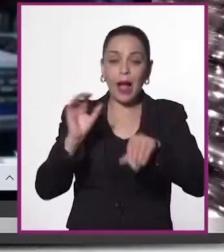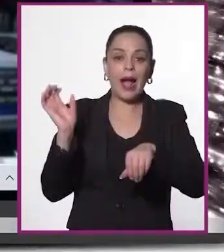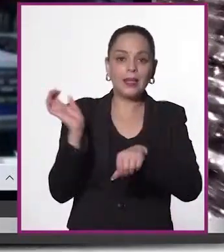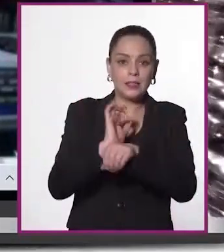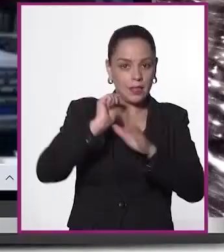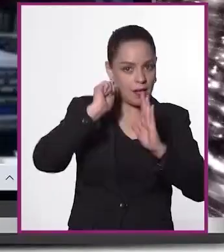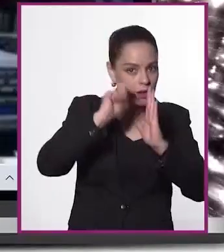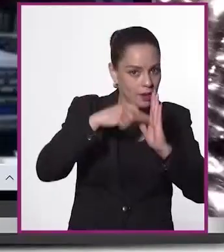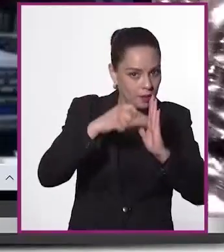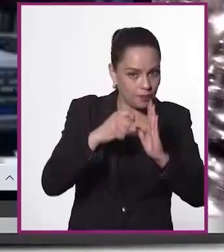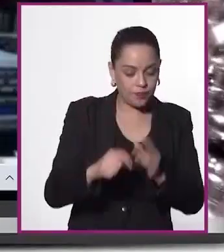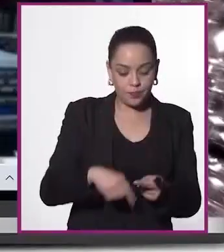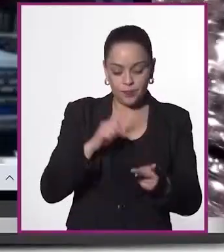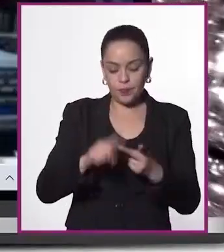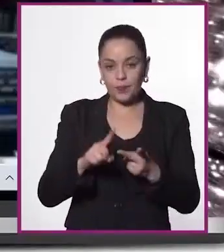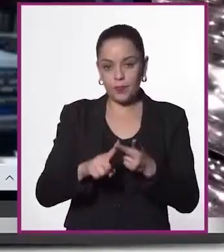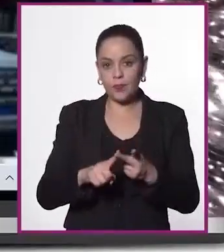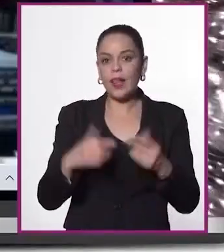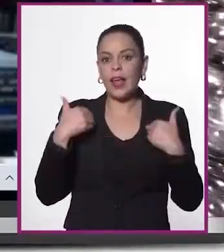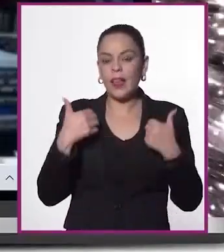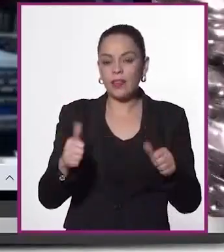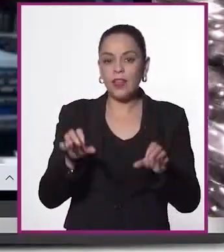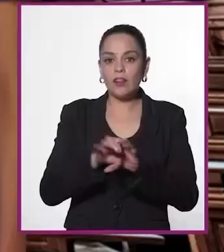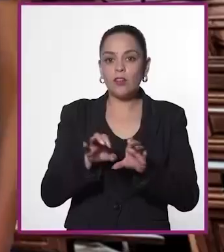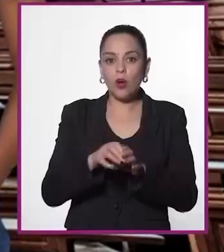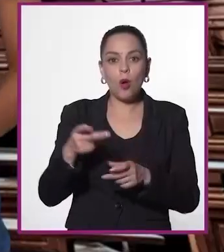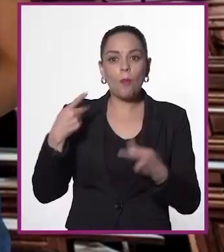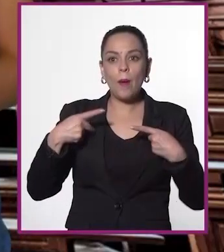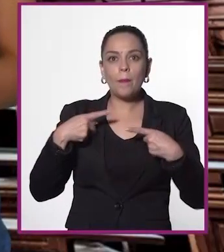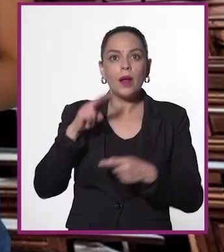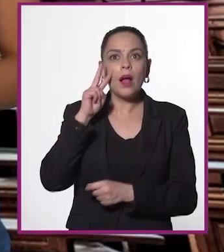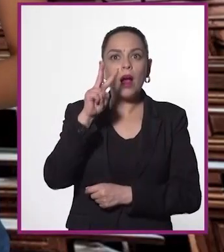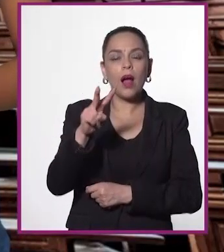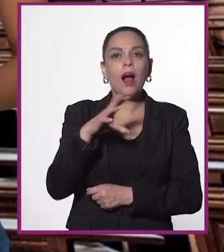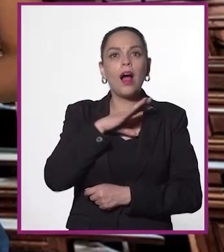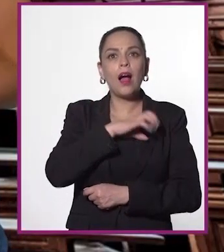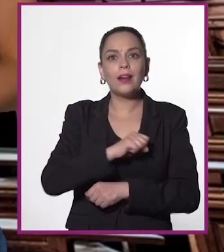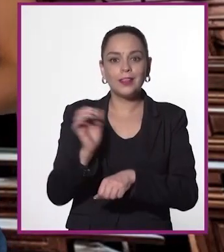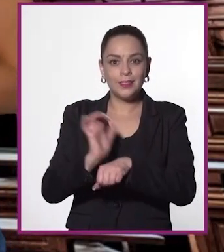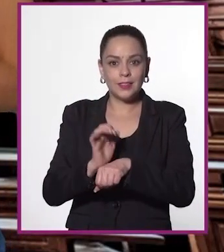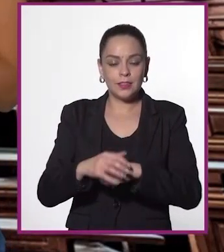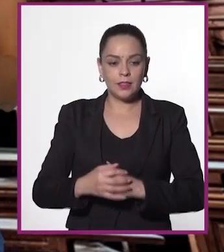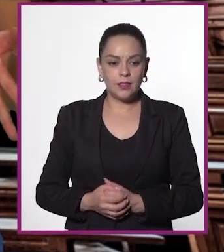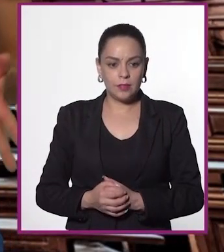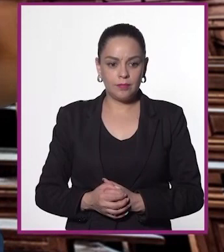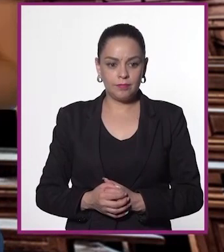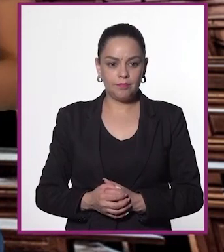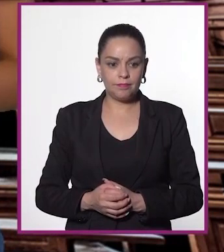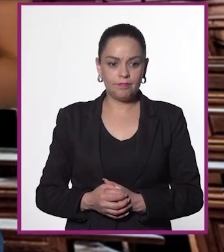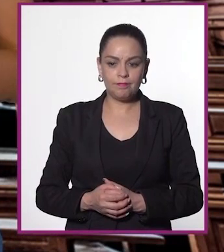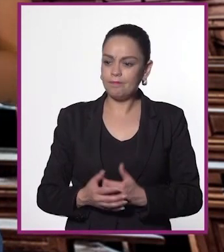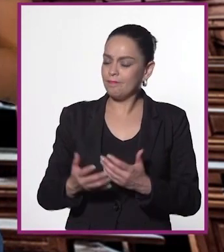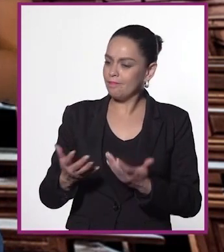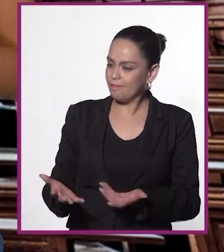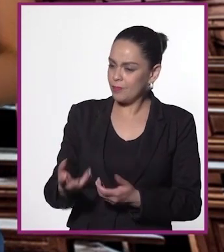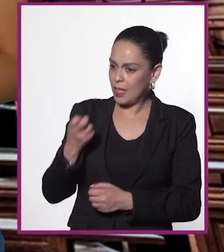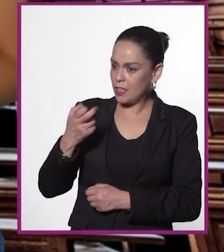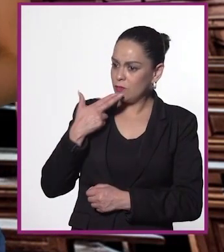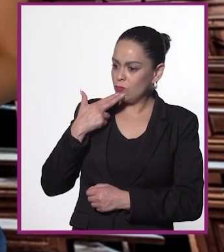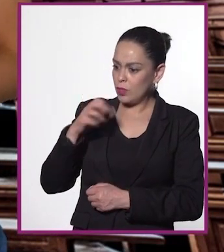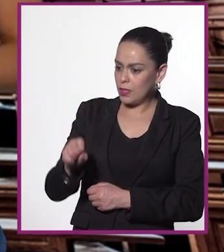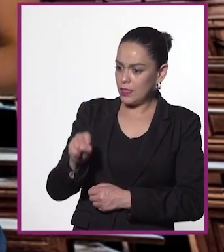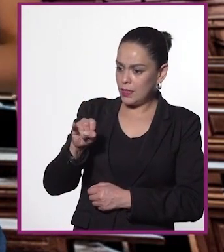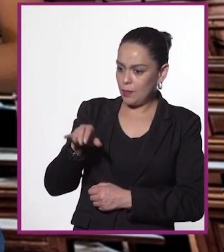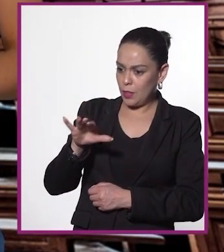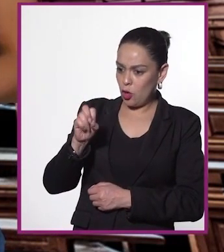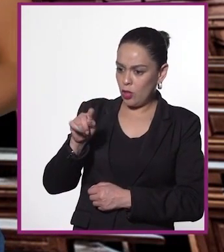sirve para entender cómo disfrutamos el cine. ¿No se vuelve demasiado cerrado o elevado este uso de la semiótica